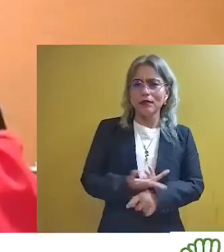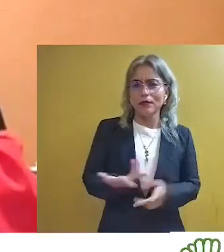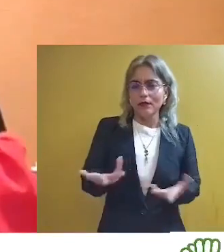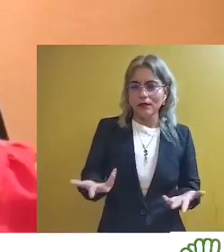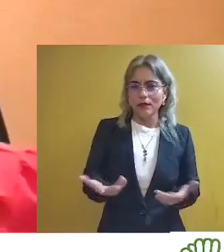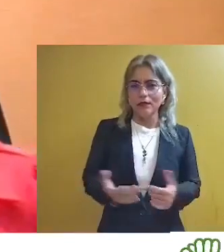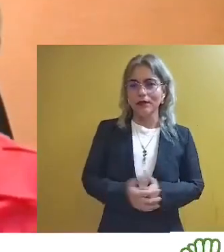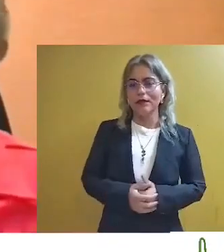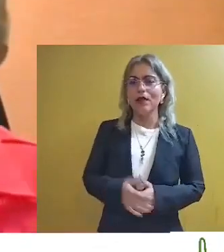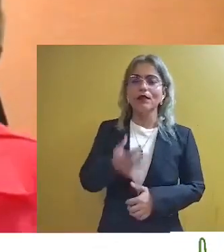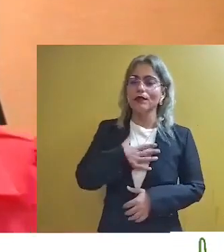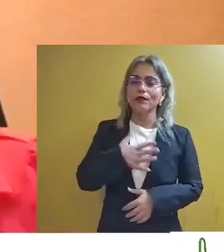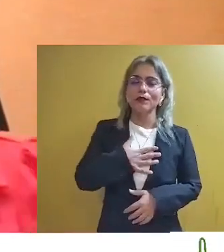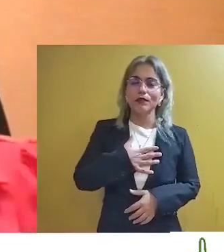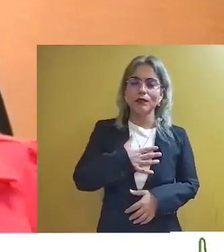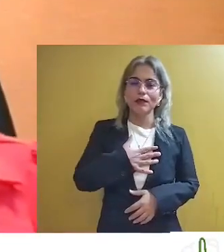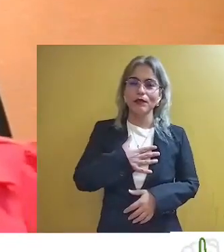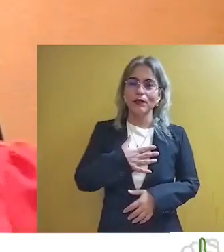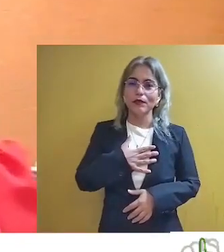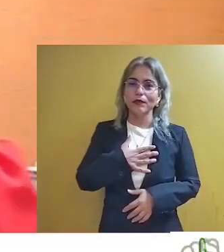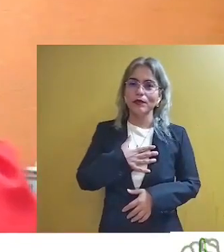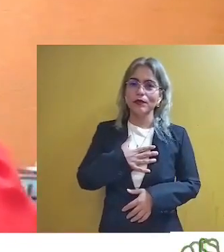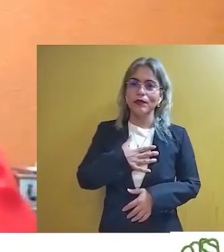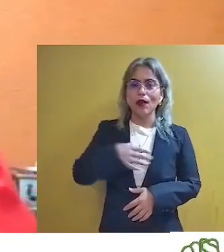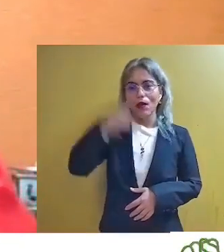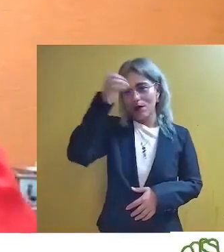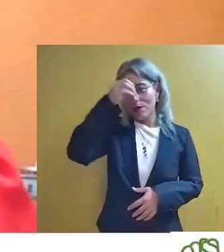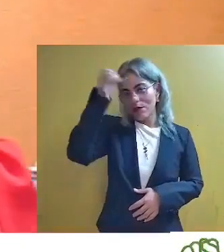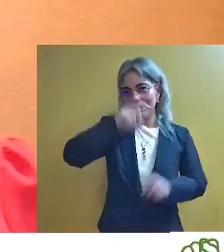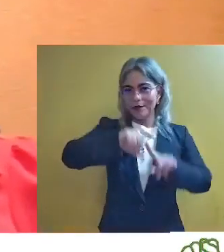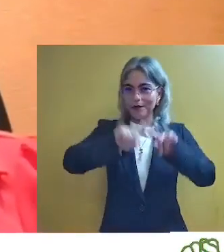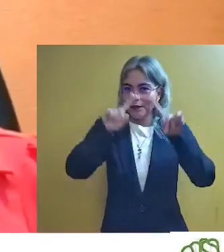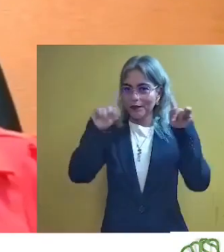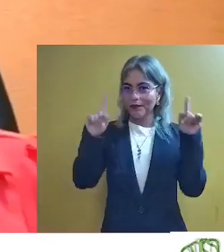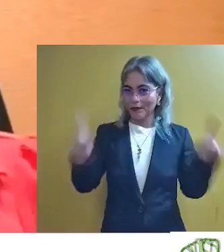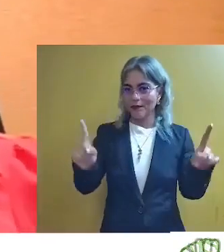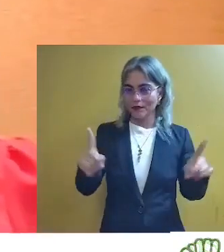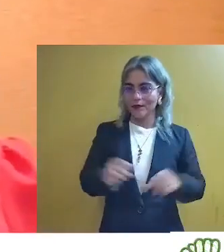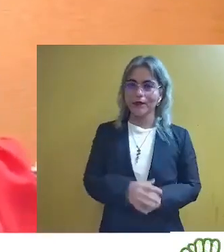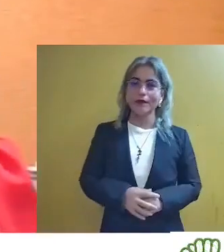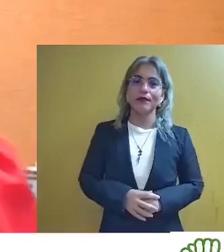¿Por qué difiero de la resolución?